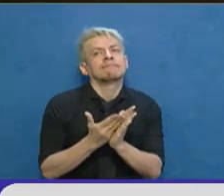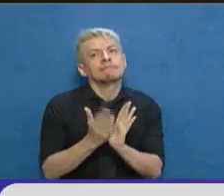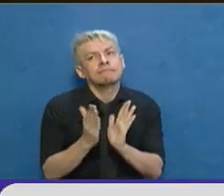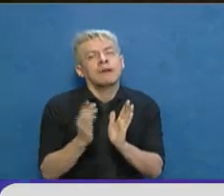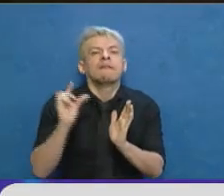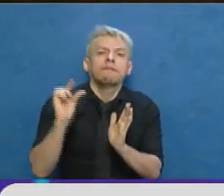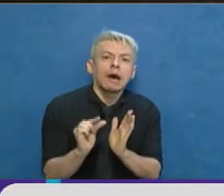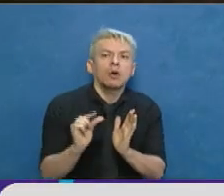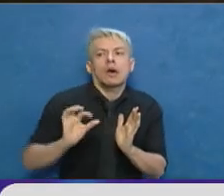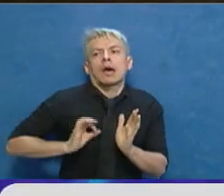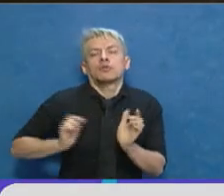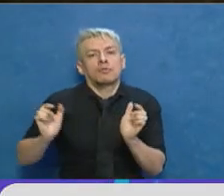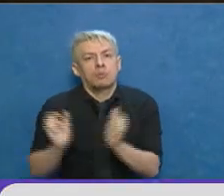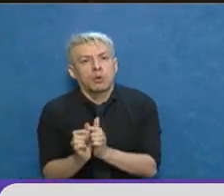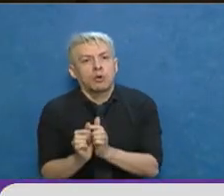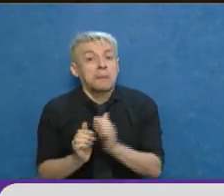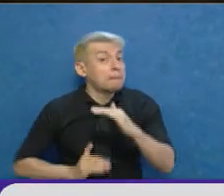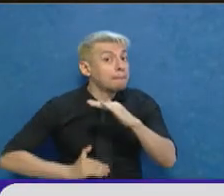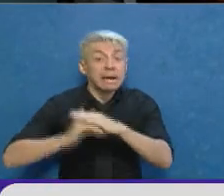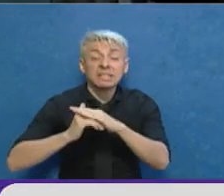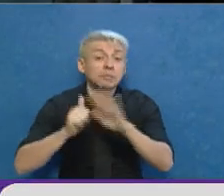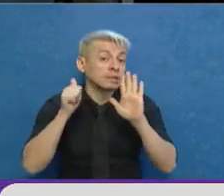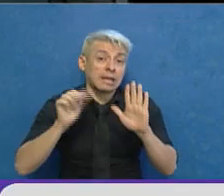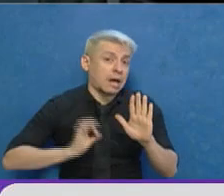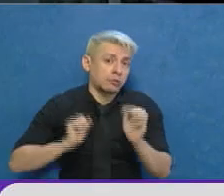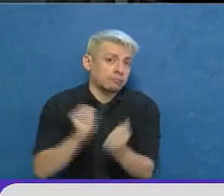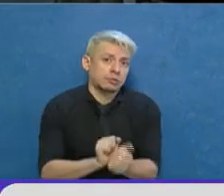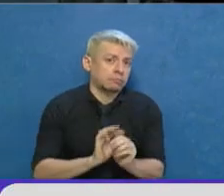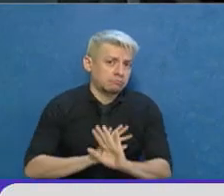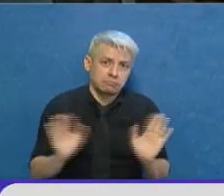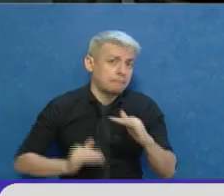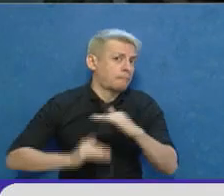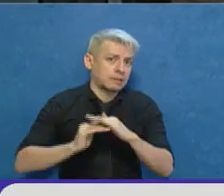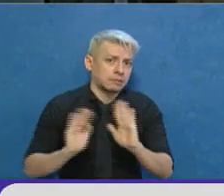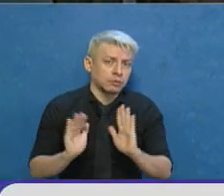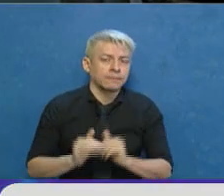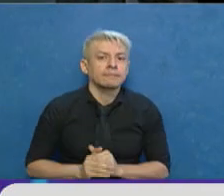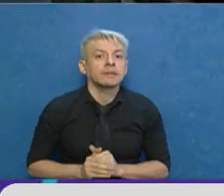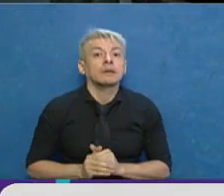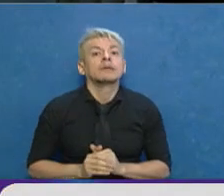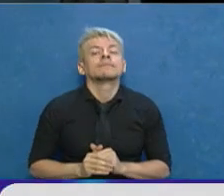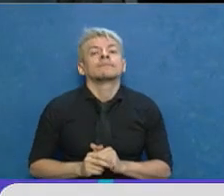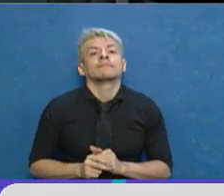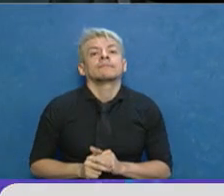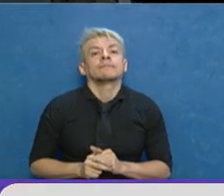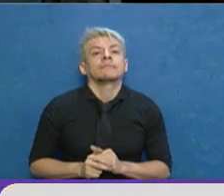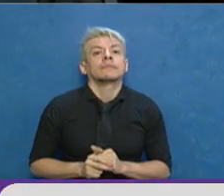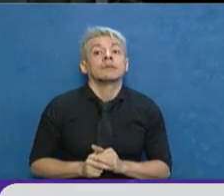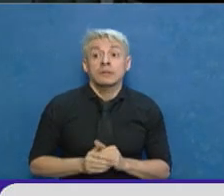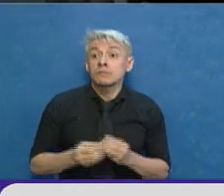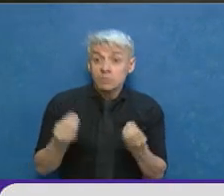relativamente baja, porque tiene un máximo de 6 años de prisión, y las personas, más de uno de los que